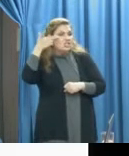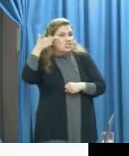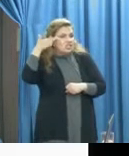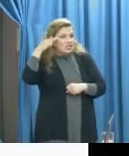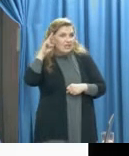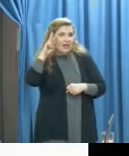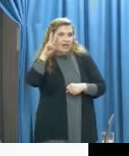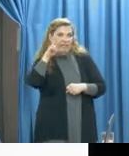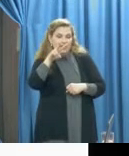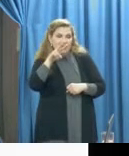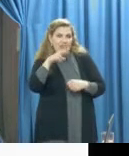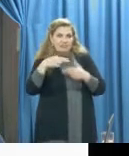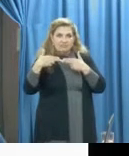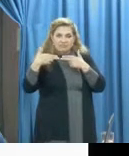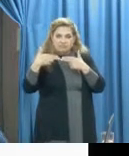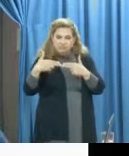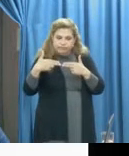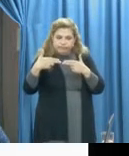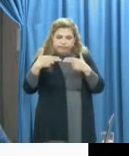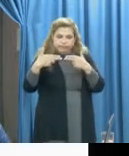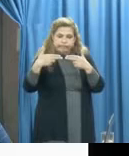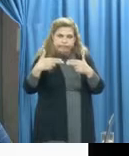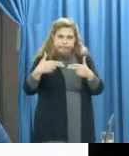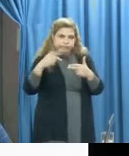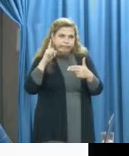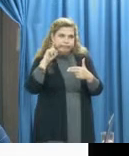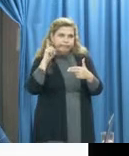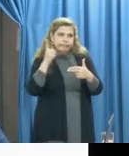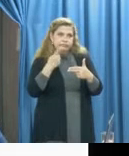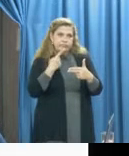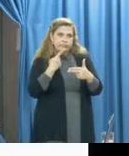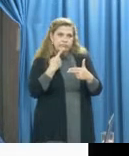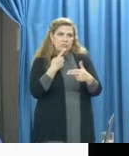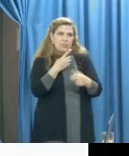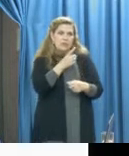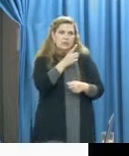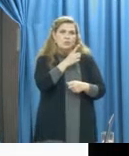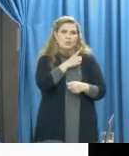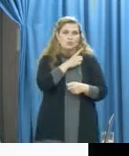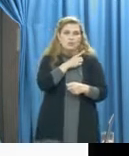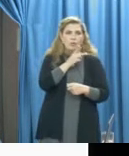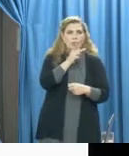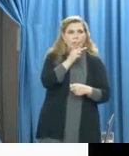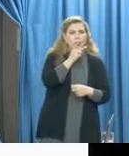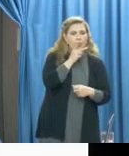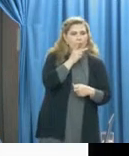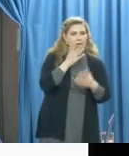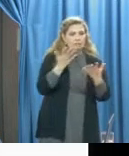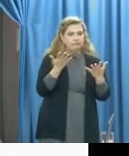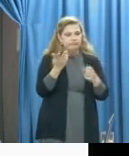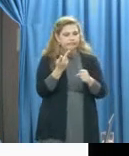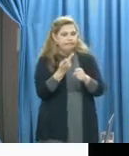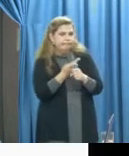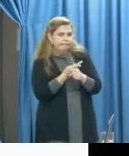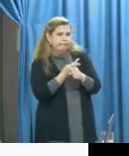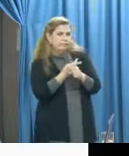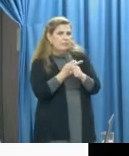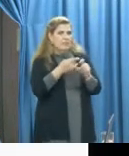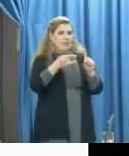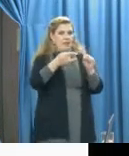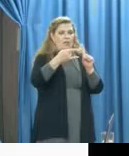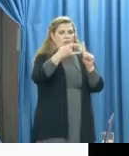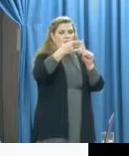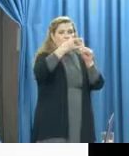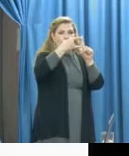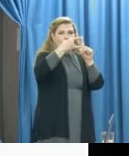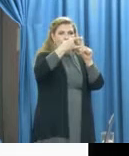donde vieron que la transmisión de la sordera se daba únicamente por la rama paterna. Estos cuadritos que ven aquí